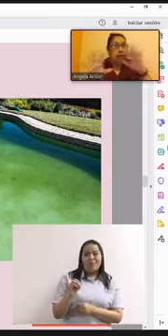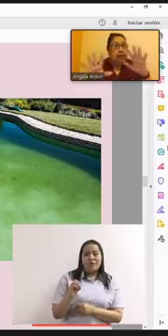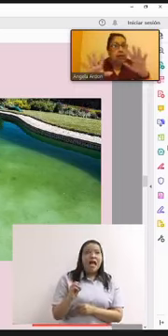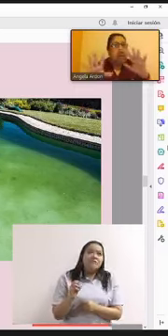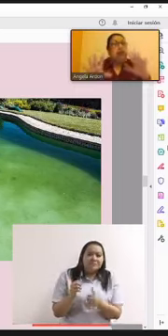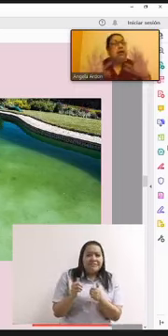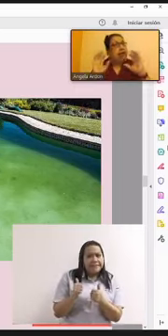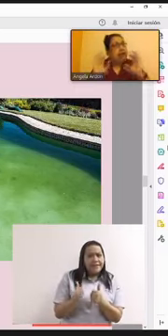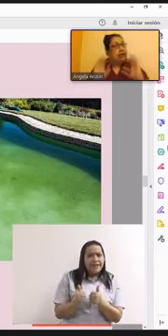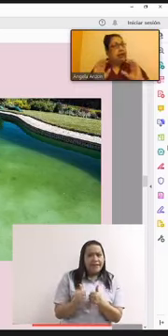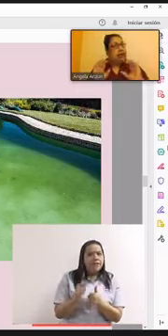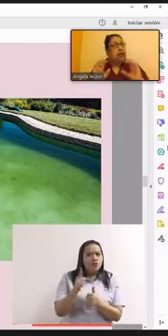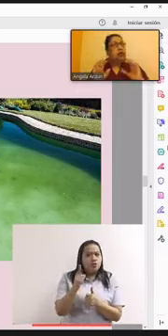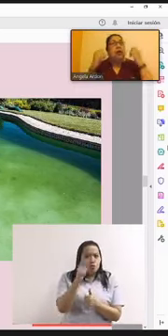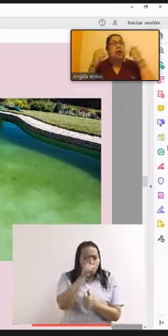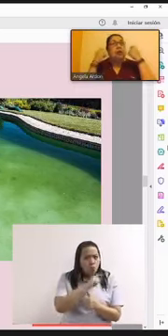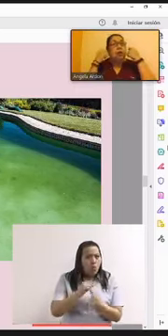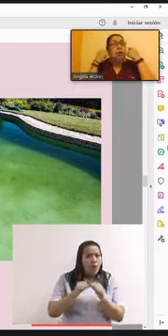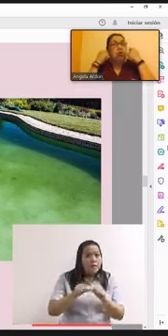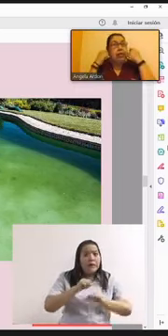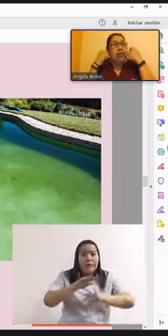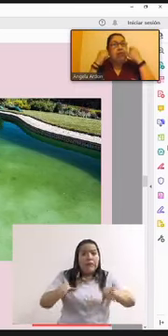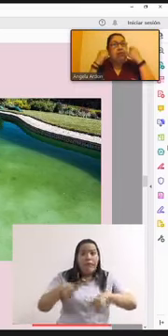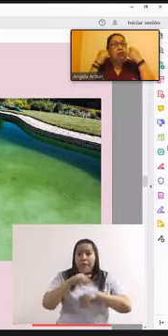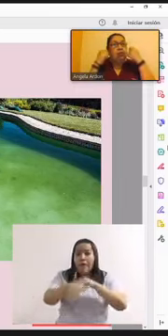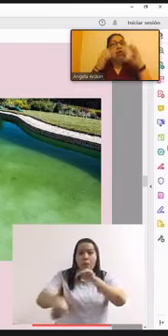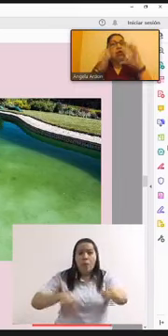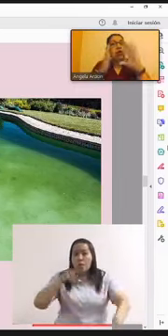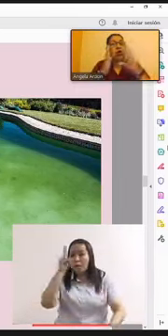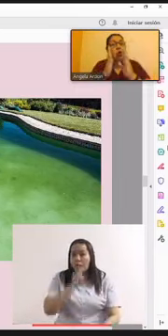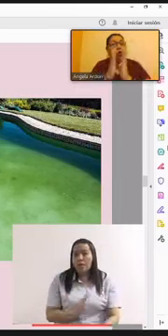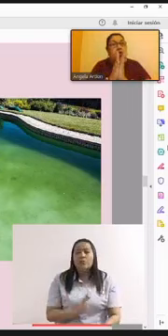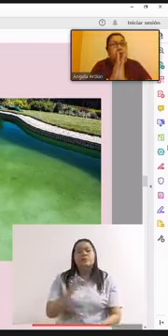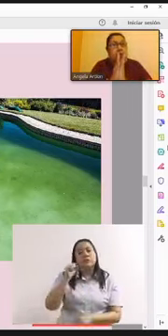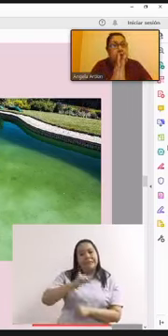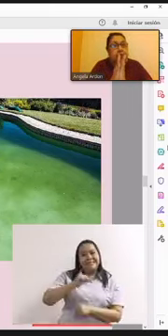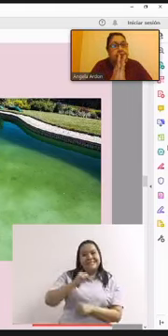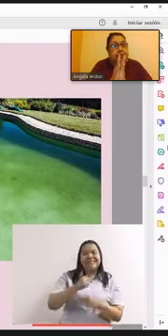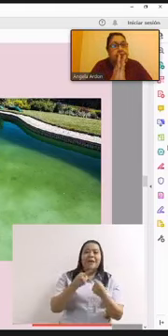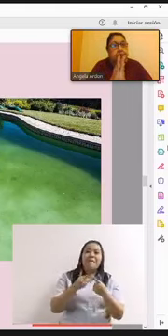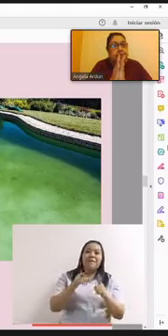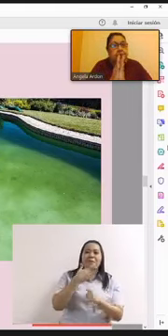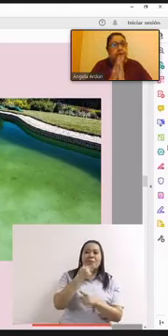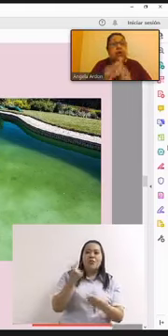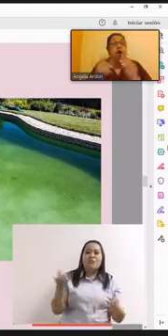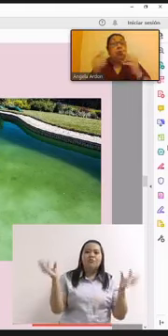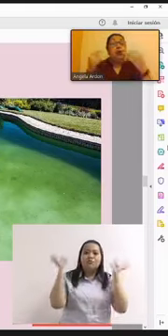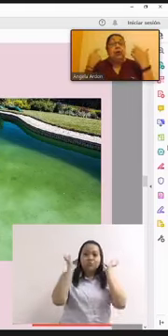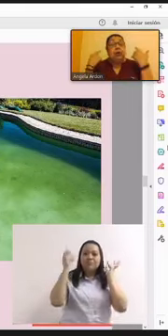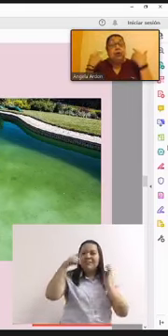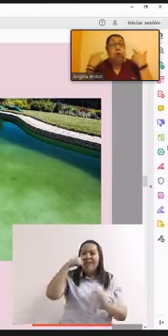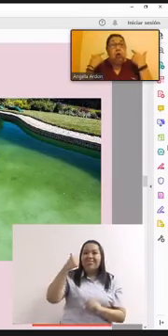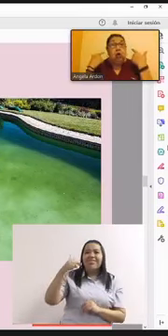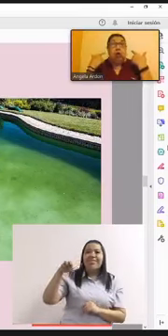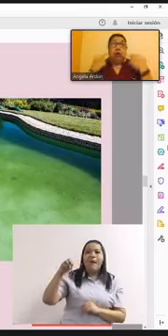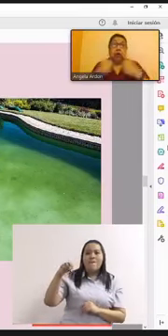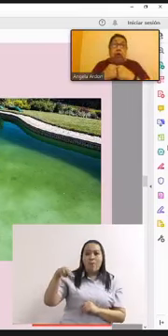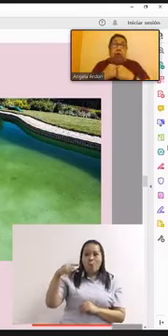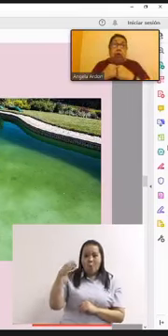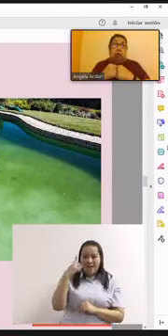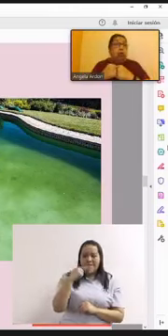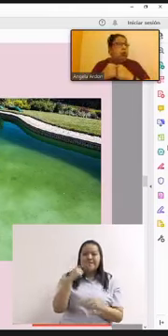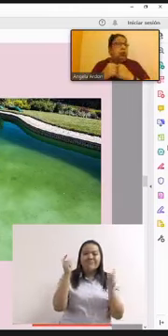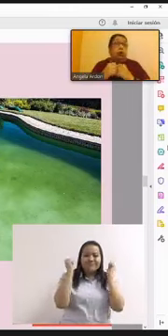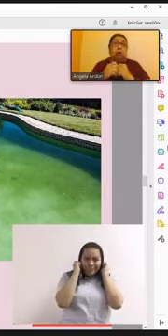no nadie, siga nadando, pero protéjase su oído con unos tapones, porque puede haber un hongo en el